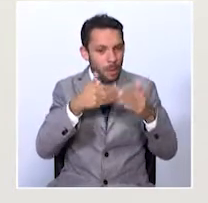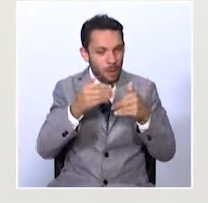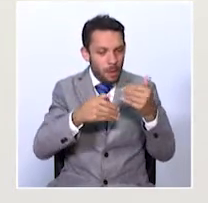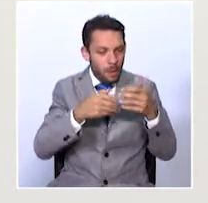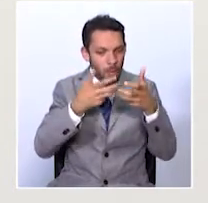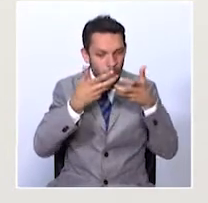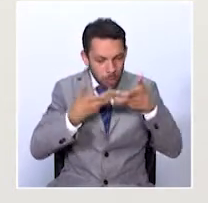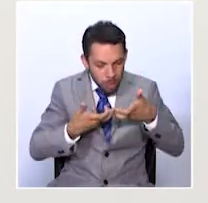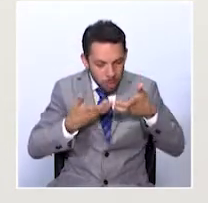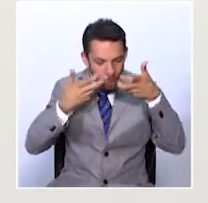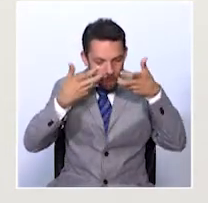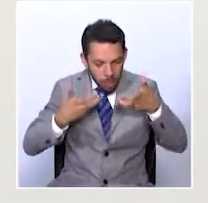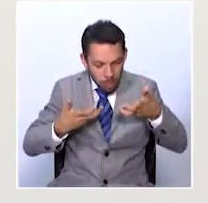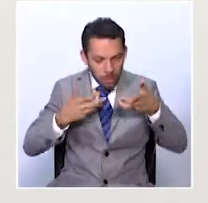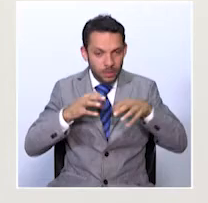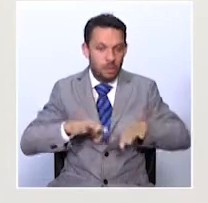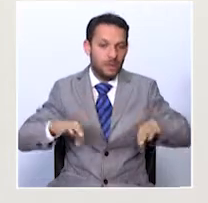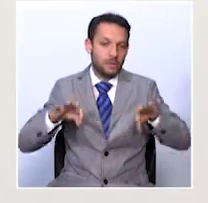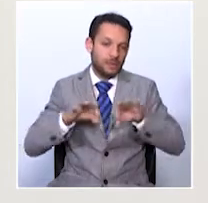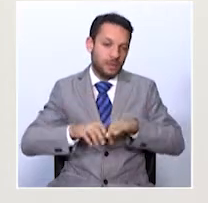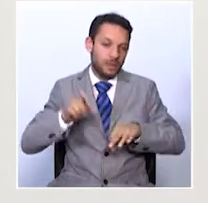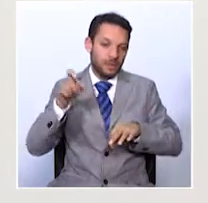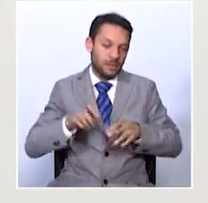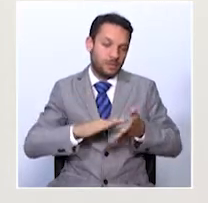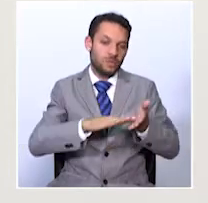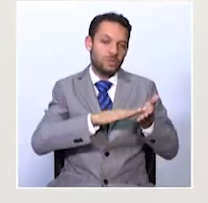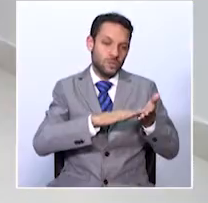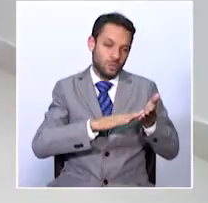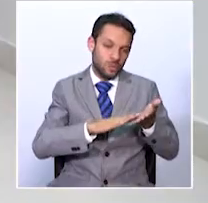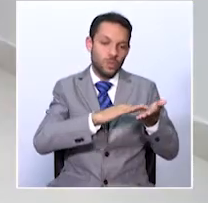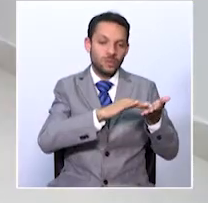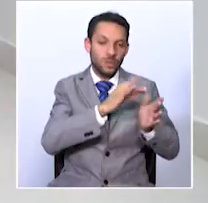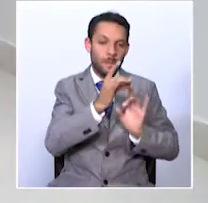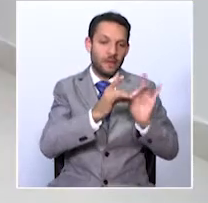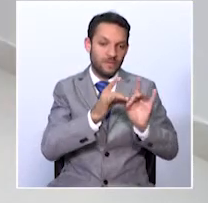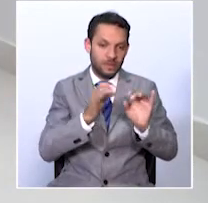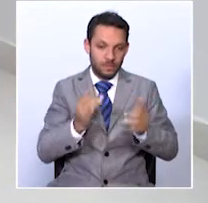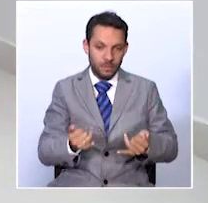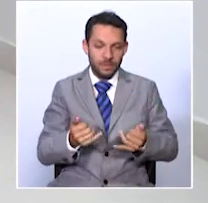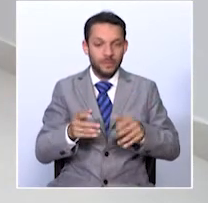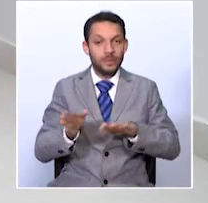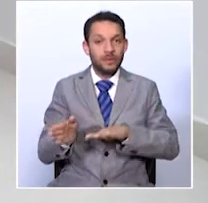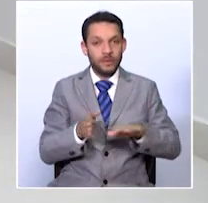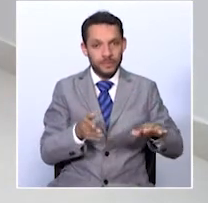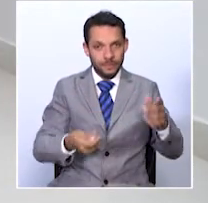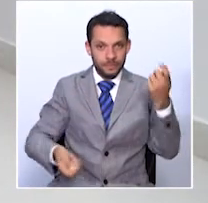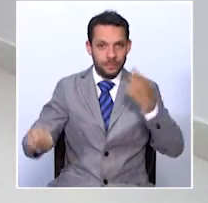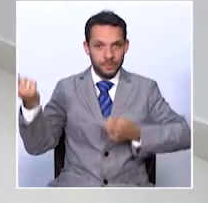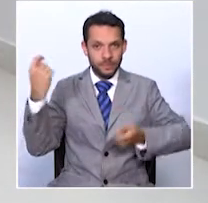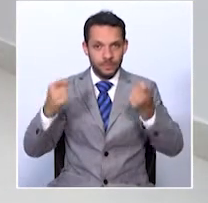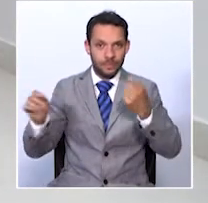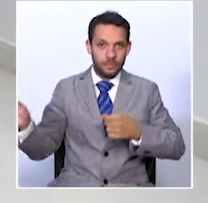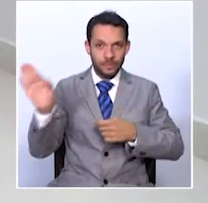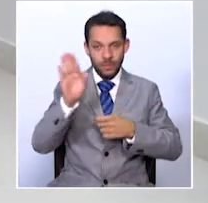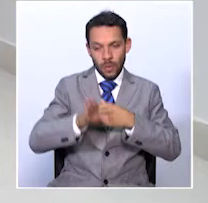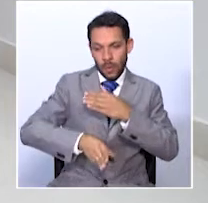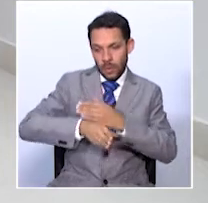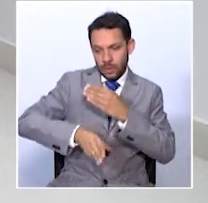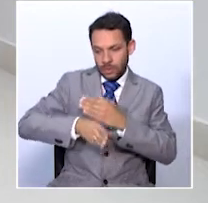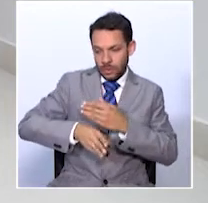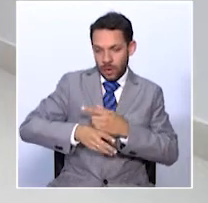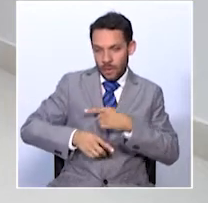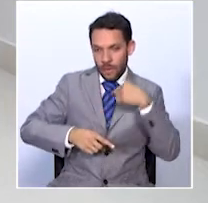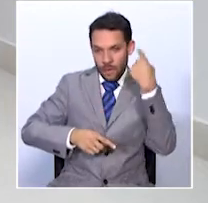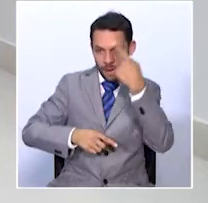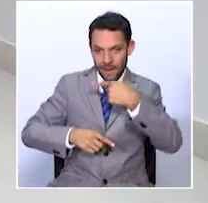puede aumentar. Pero obviamente para eso también hay solución. Ok, vamos a ir a este corte de comerciales para que continuemos en ese gran recorrido